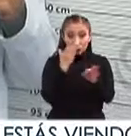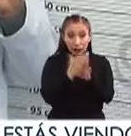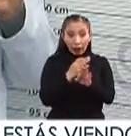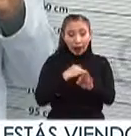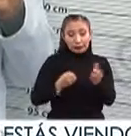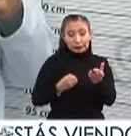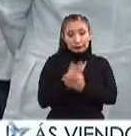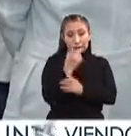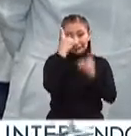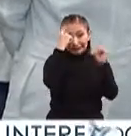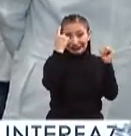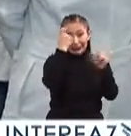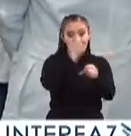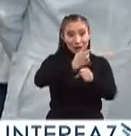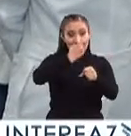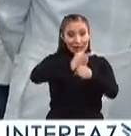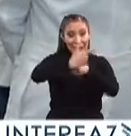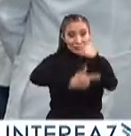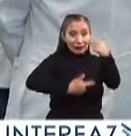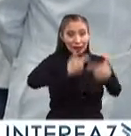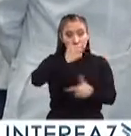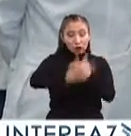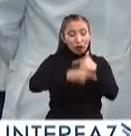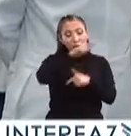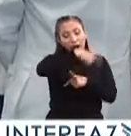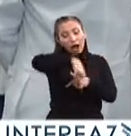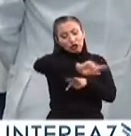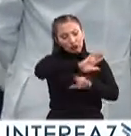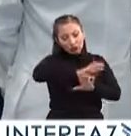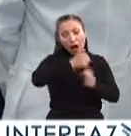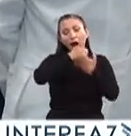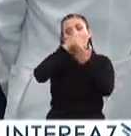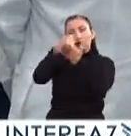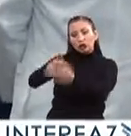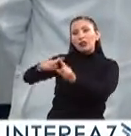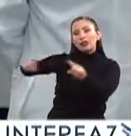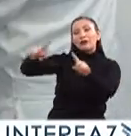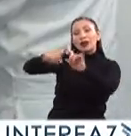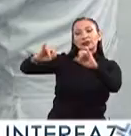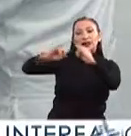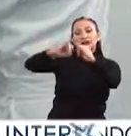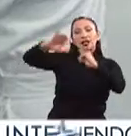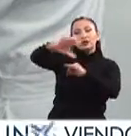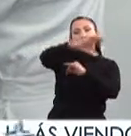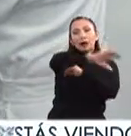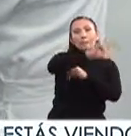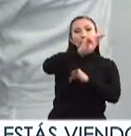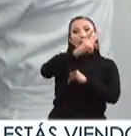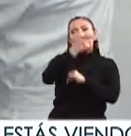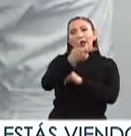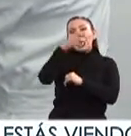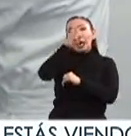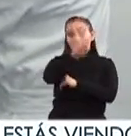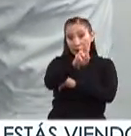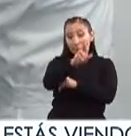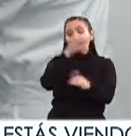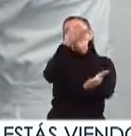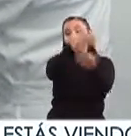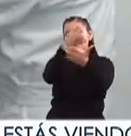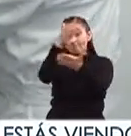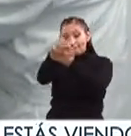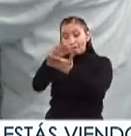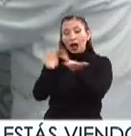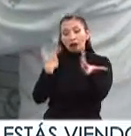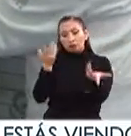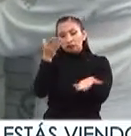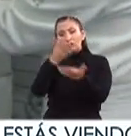ha egresado su primera generación. Ellos ya colaboran en diversas instancias de la Procuraduría General de la República,